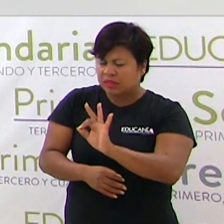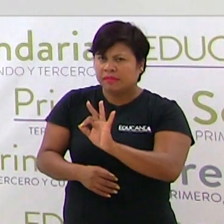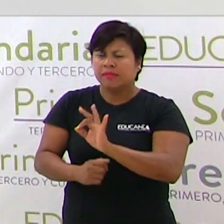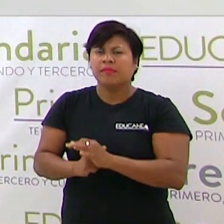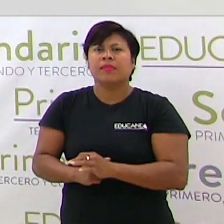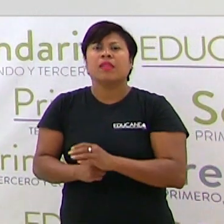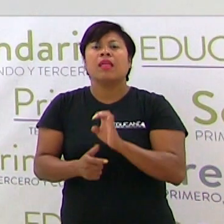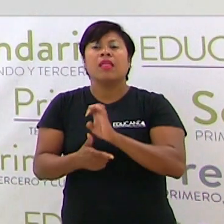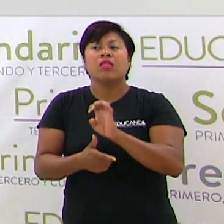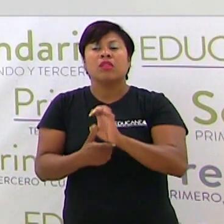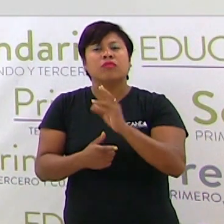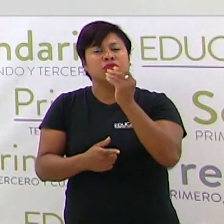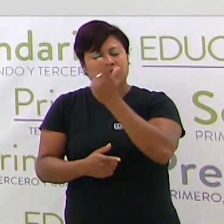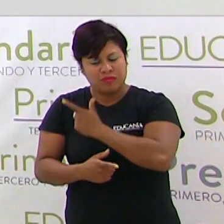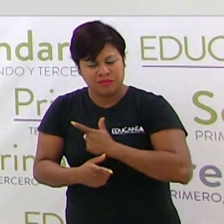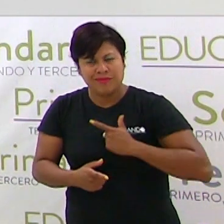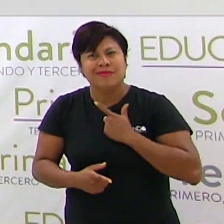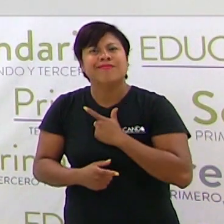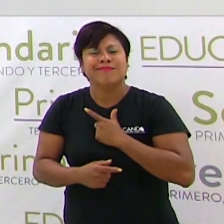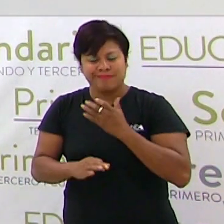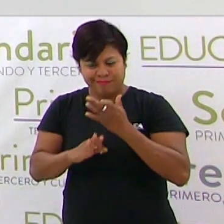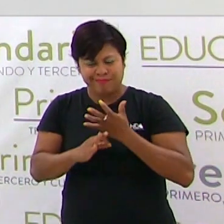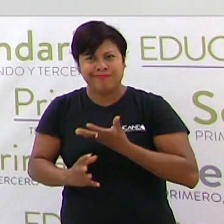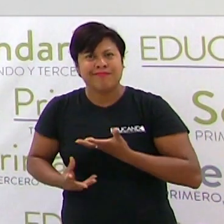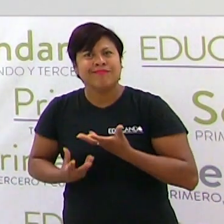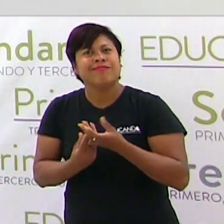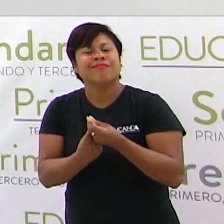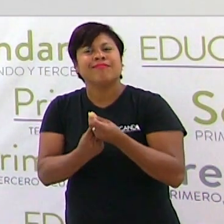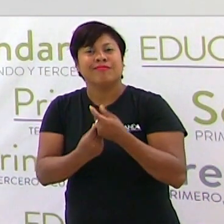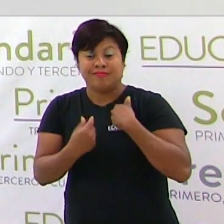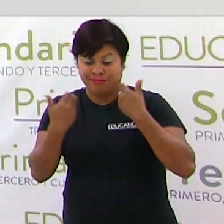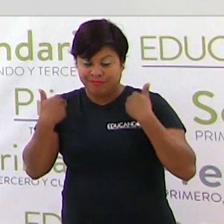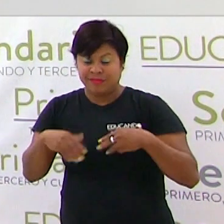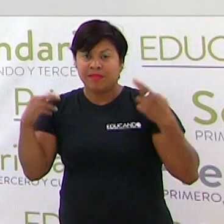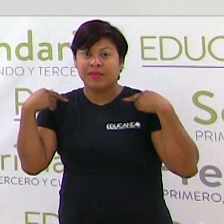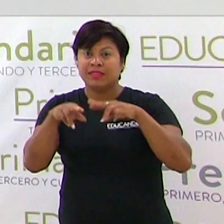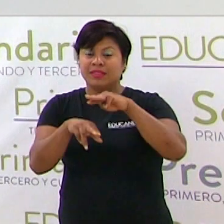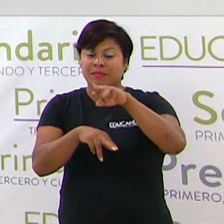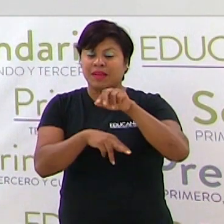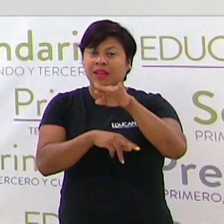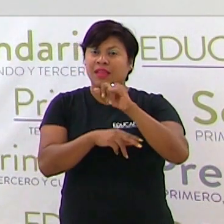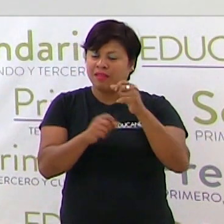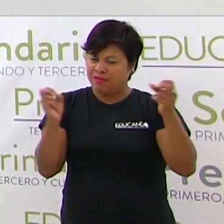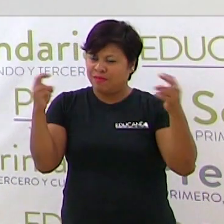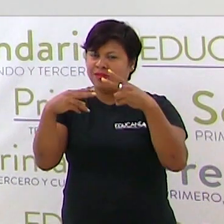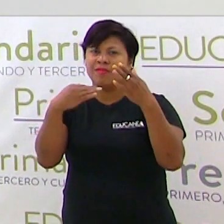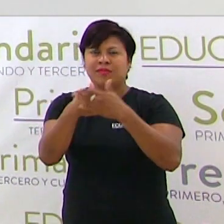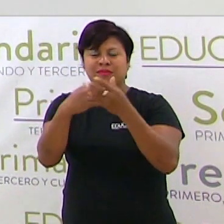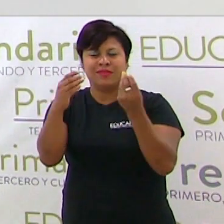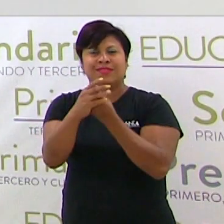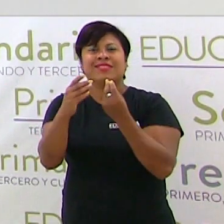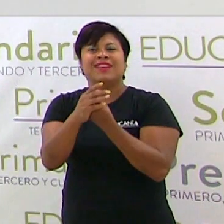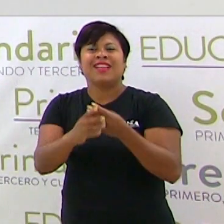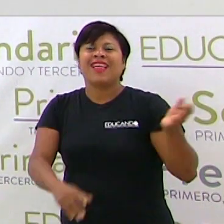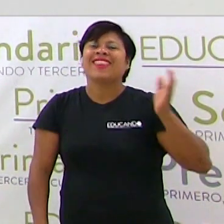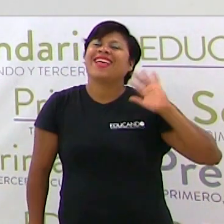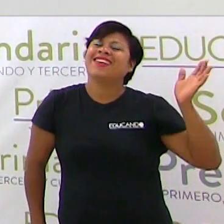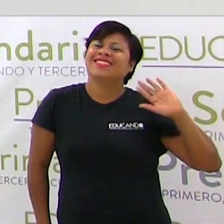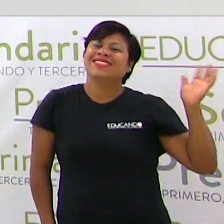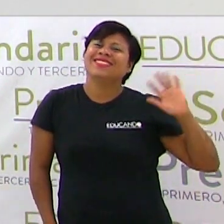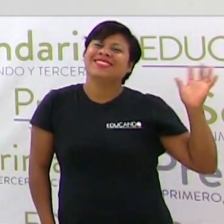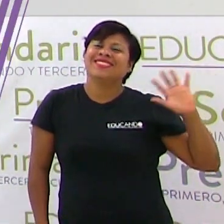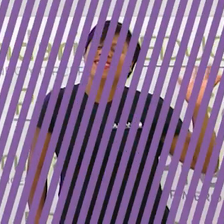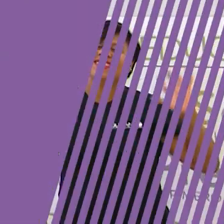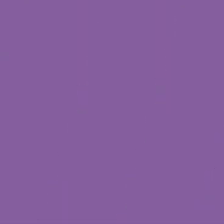Bueno, entonces me dio mucho gusto estar con ustedes. Yo soy la maestra María y nos vemos en la próxima. Adiós.